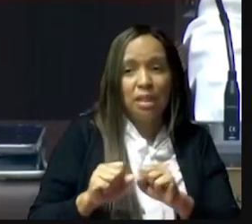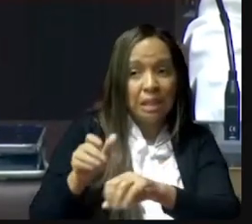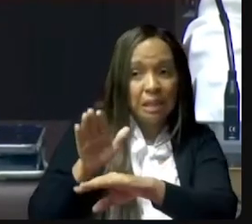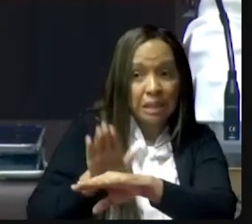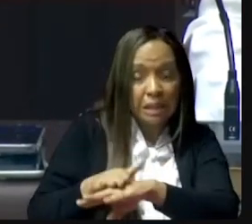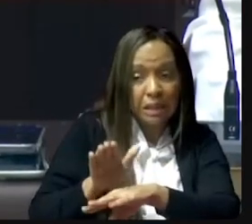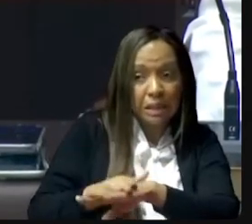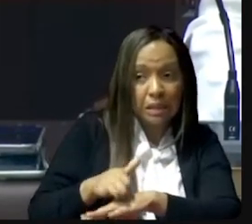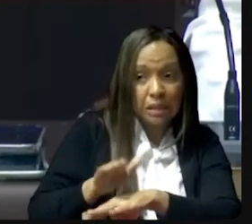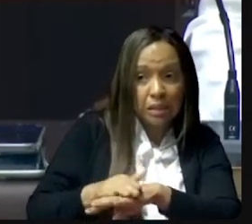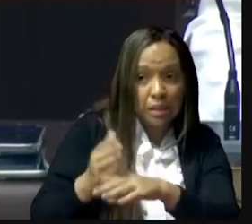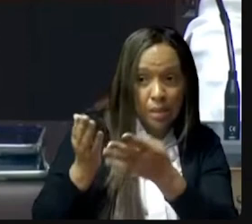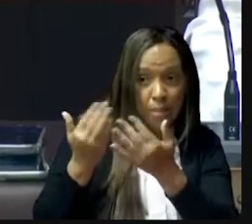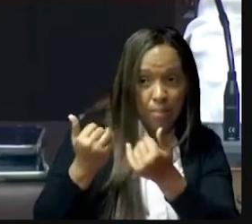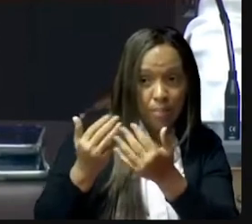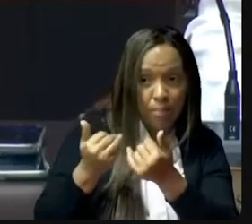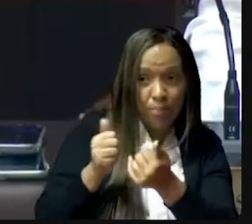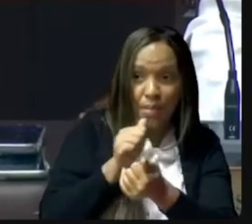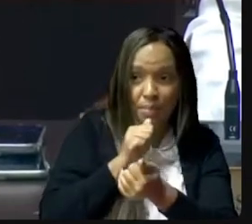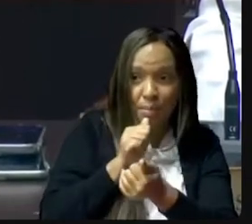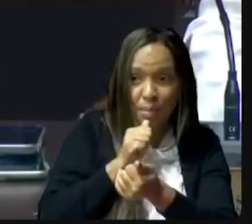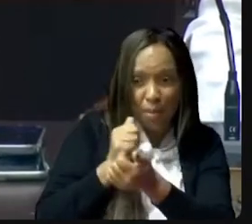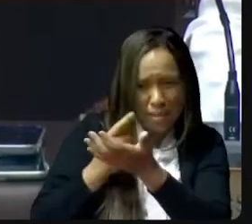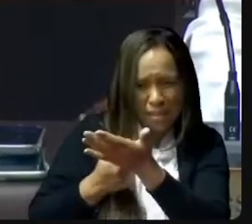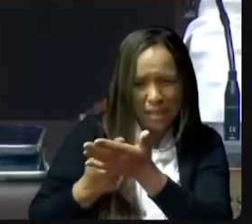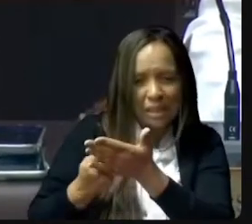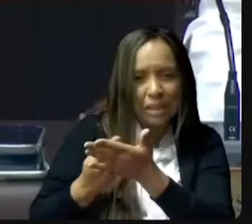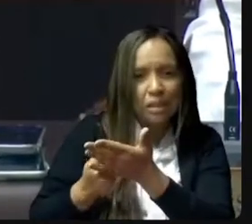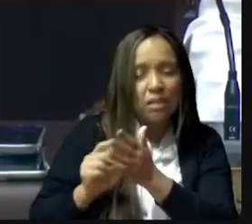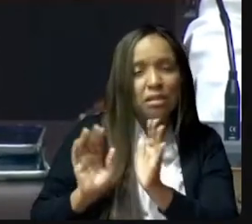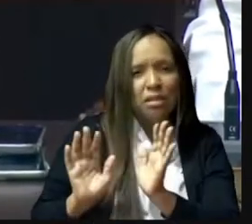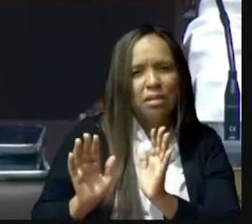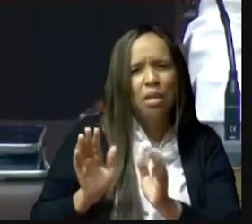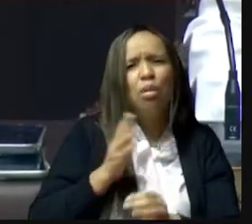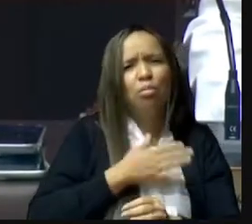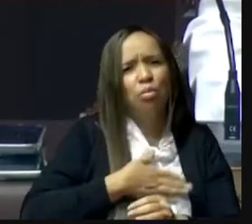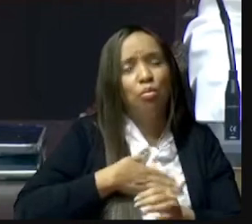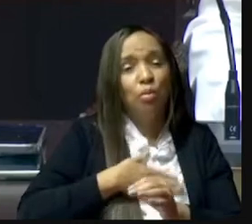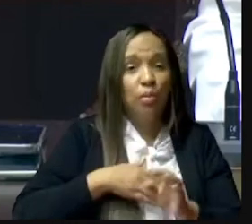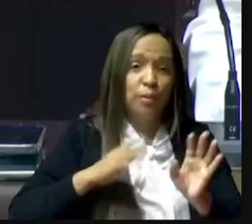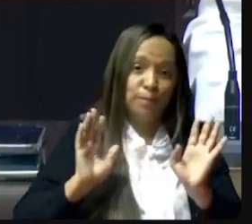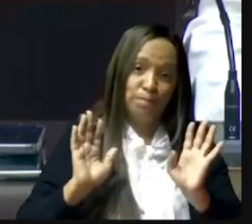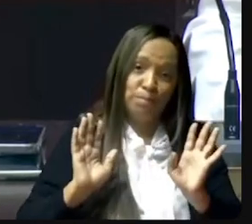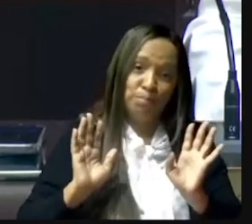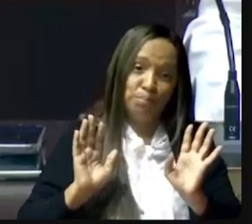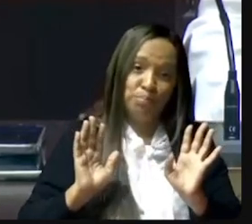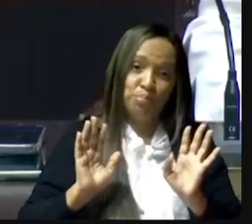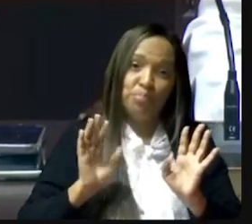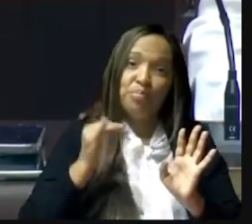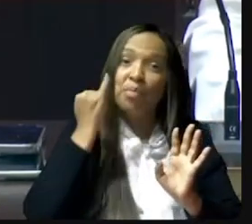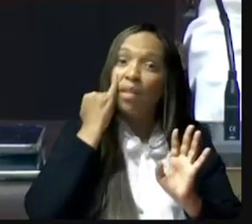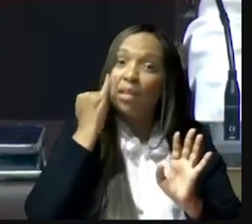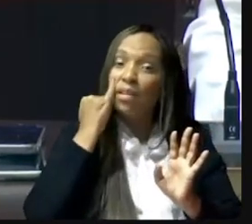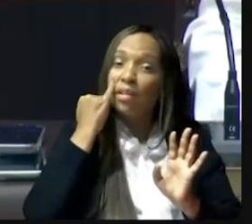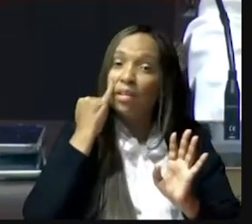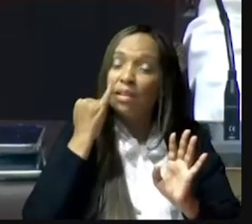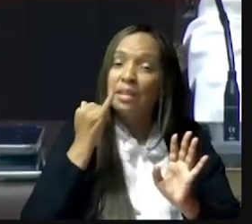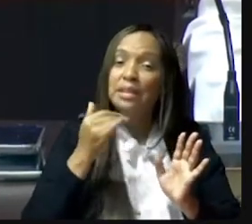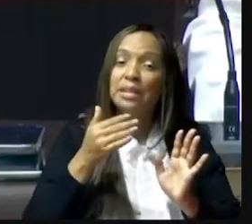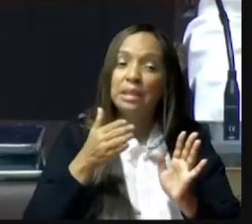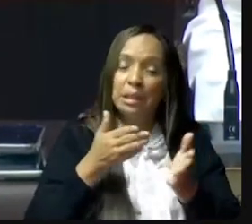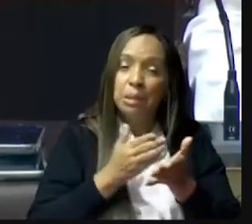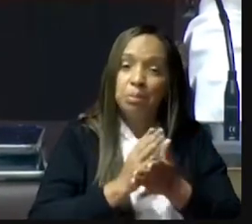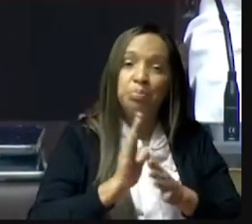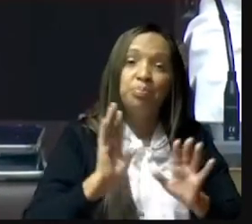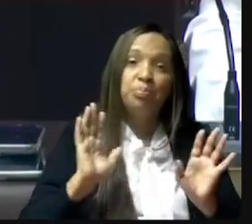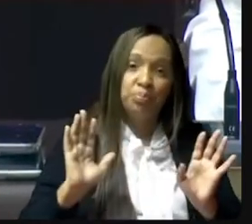que me lo digan en privado primero que me den ese chancecito si es posible ustedes tienen su prerrogativa de poder señalá Melo en público